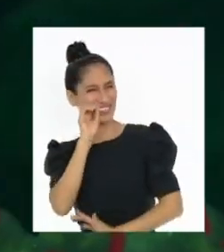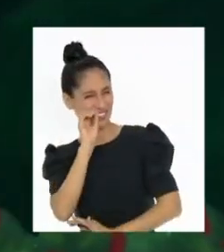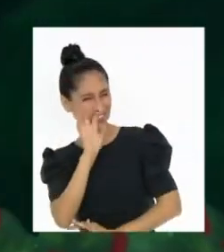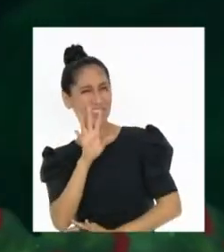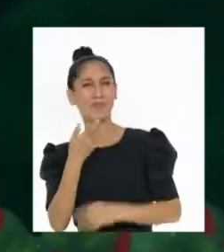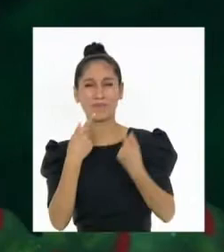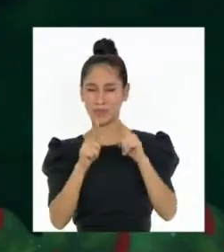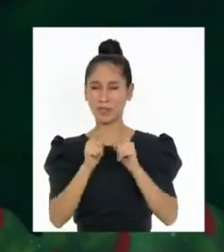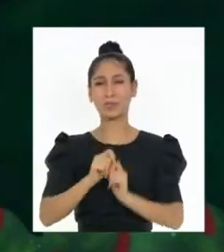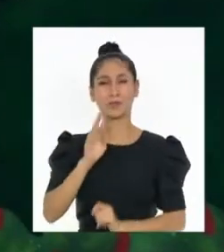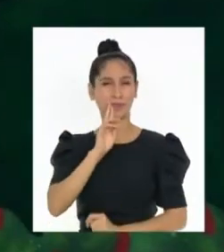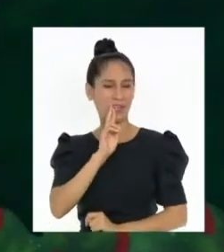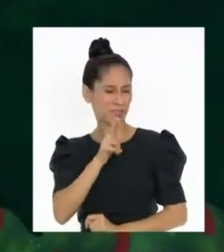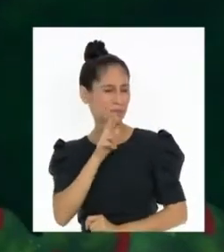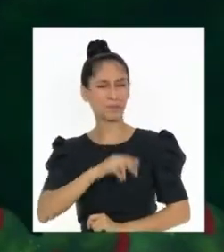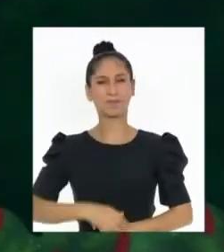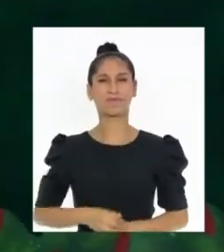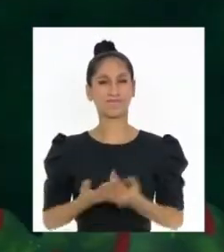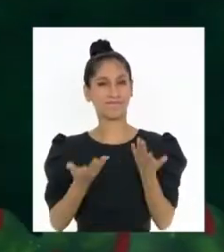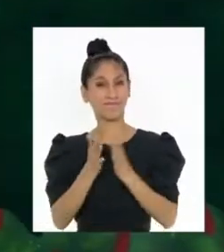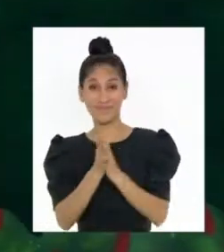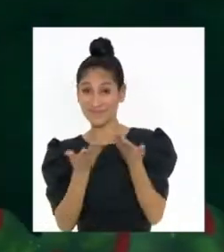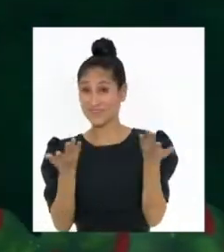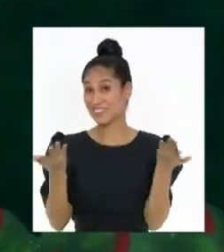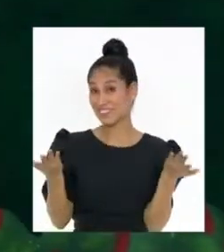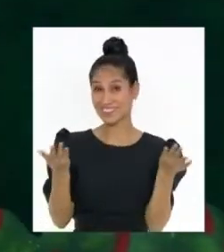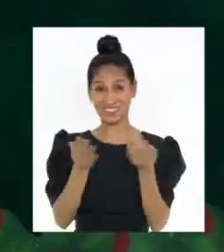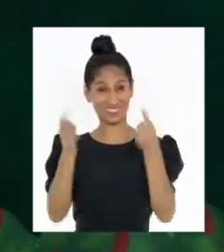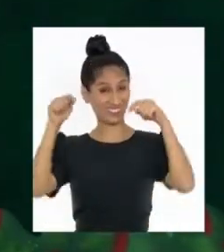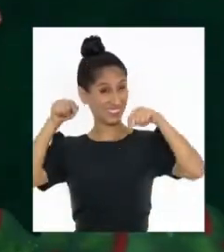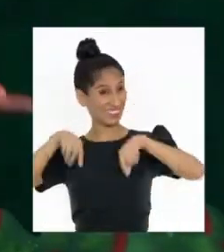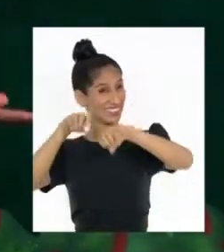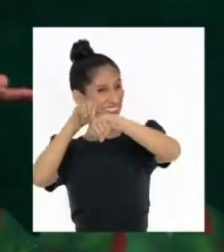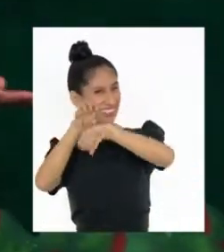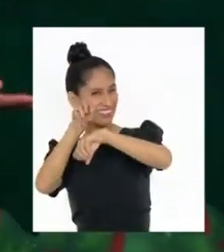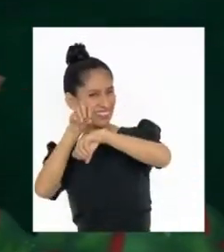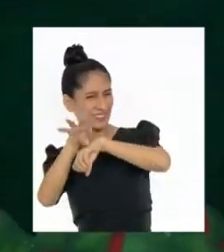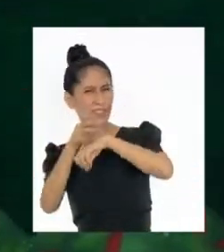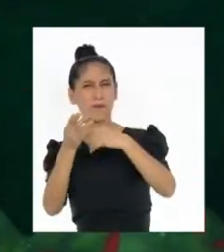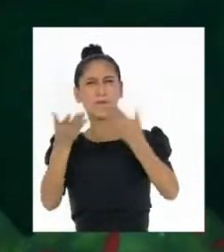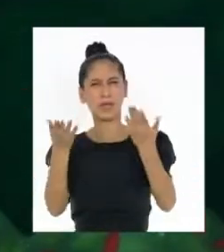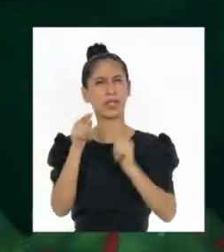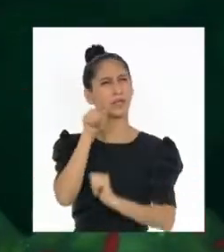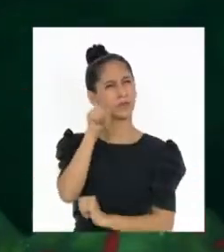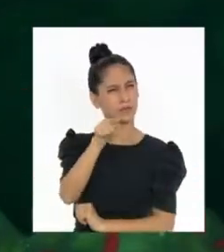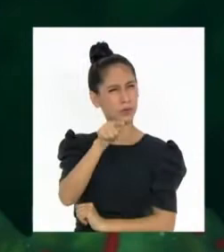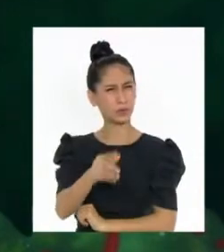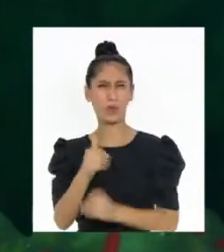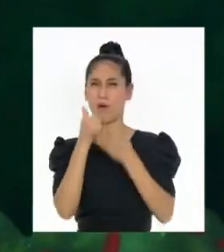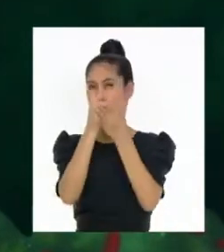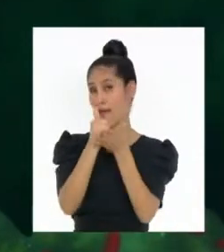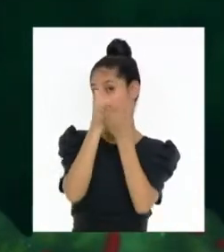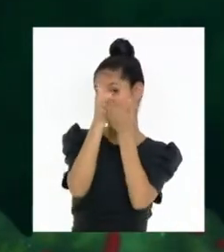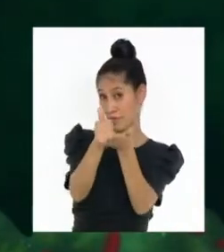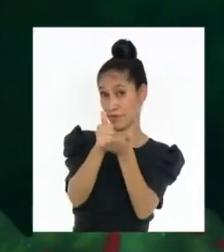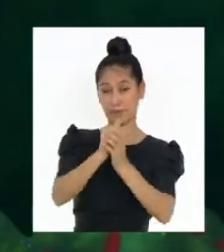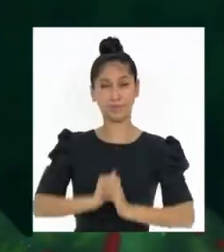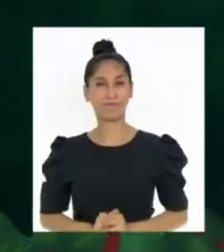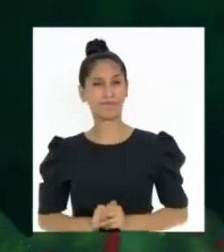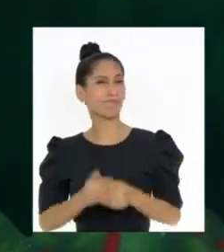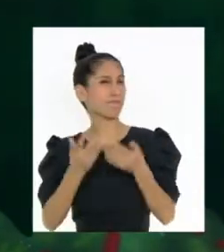pero es una respuesta creativa. Bueno, estas recomendaciones son una forma de brindar ayuda. Mejor